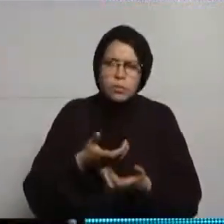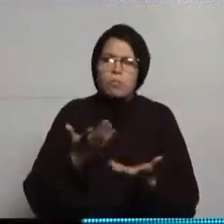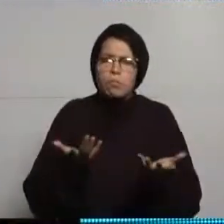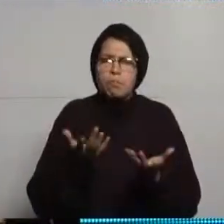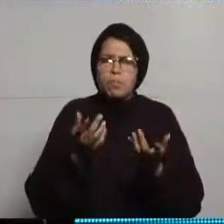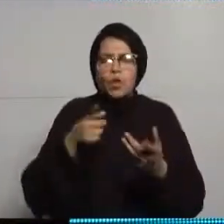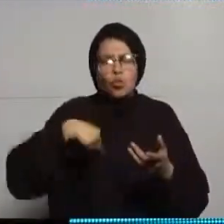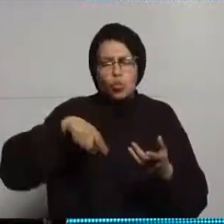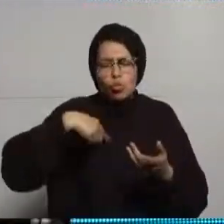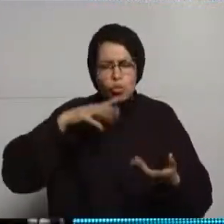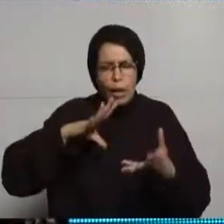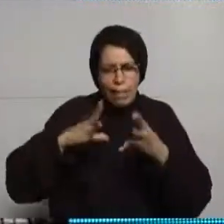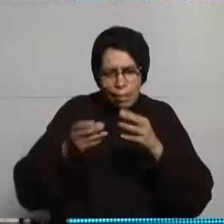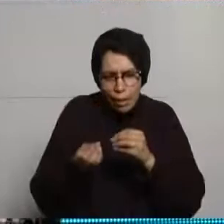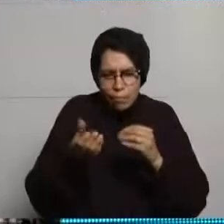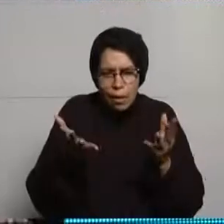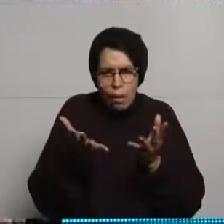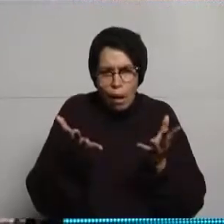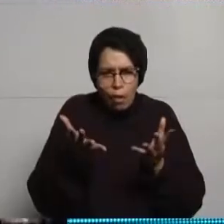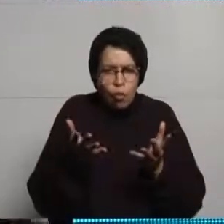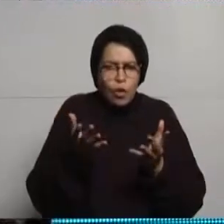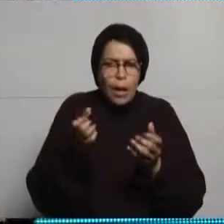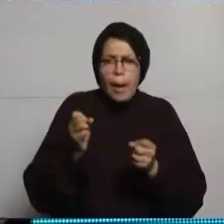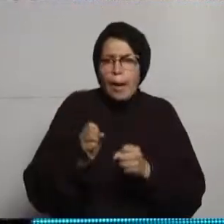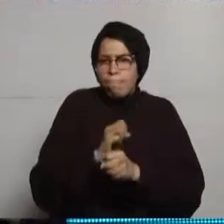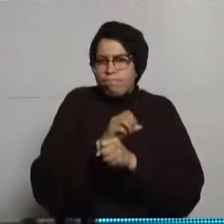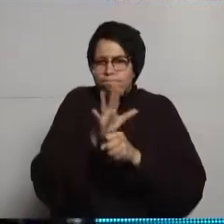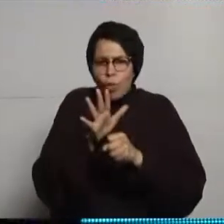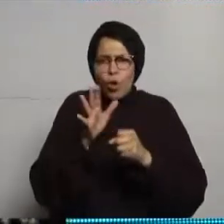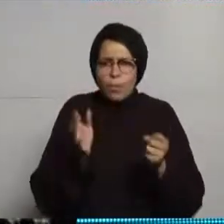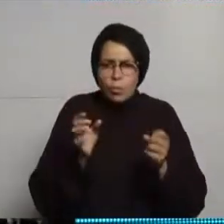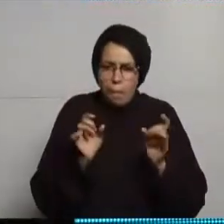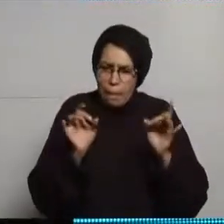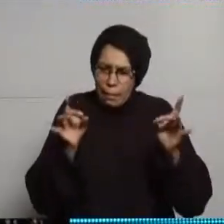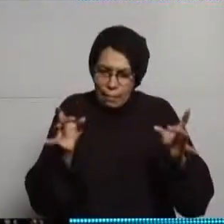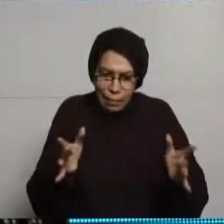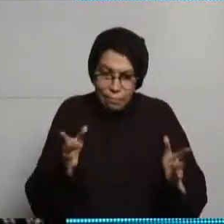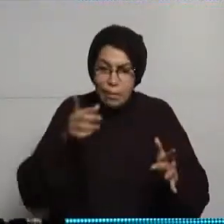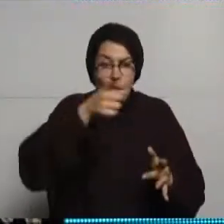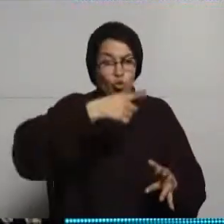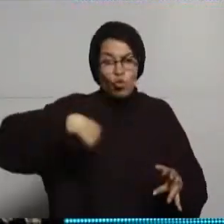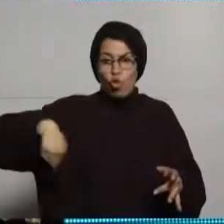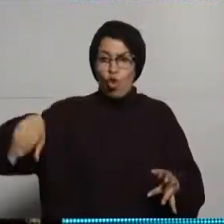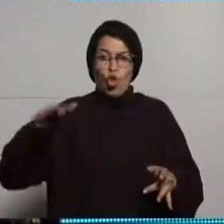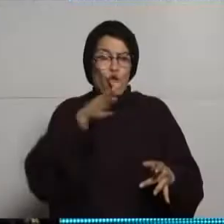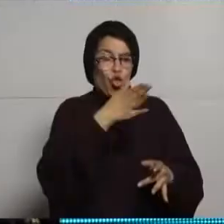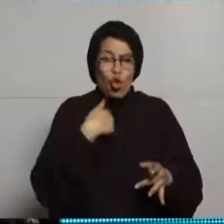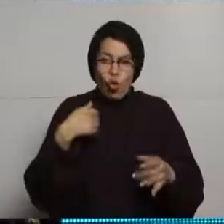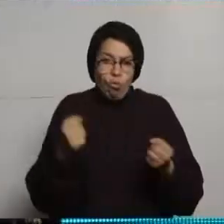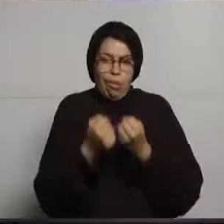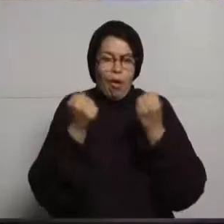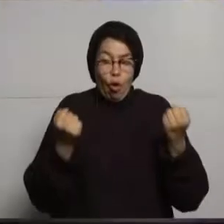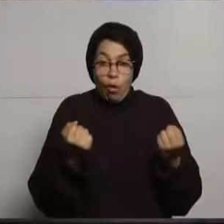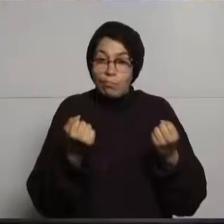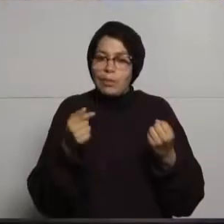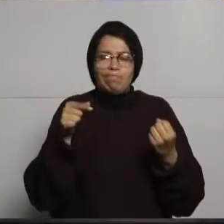cómo adaptar a esta pandemia que de alguna forma como que nos avasalló a todos y bueno, y a raíz de eso había que también como empezar